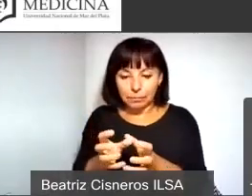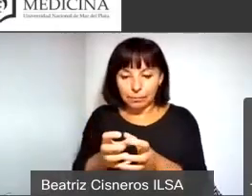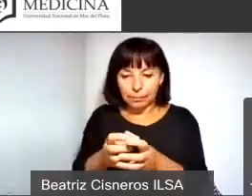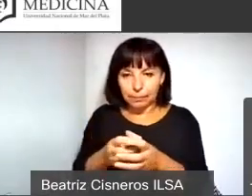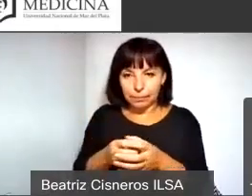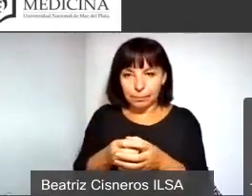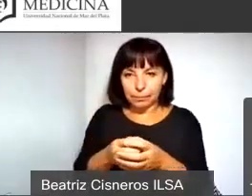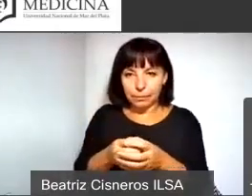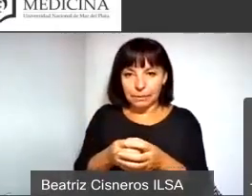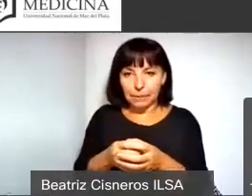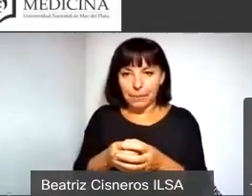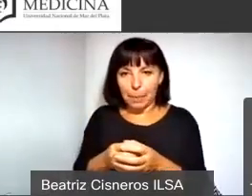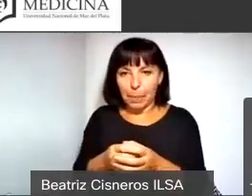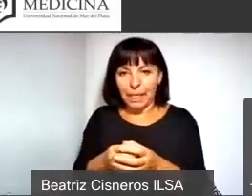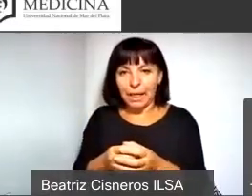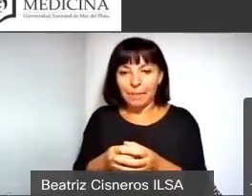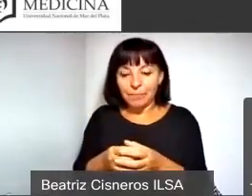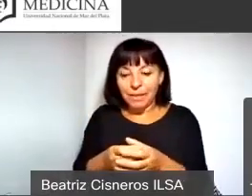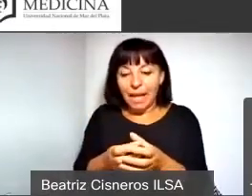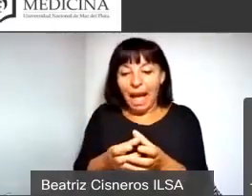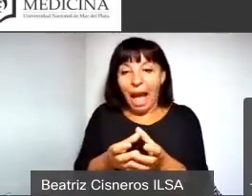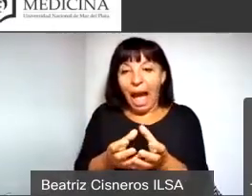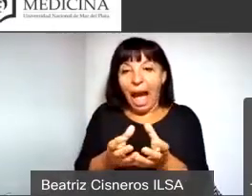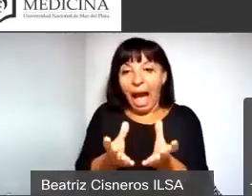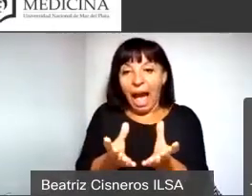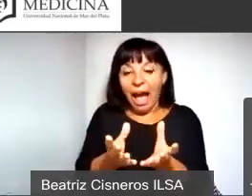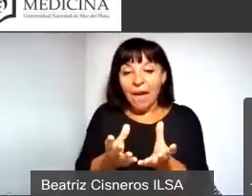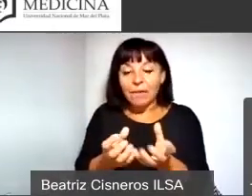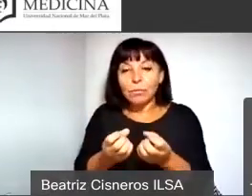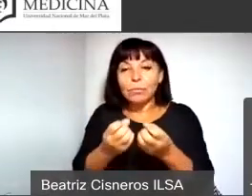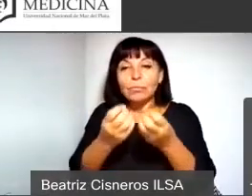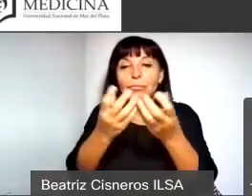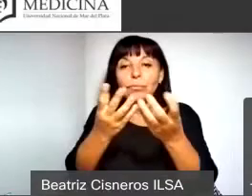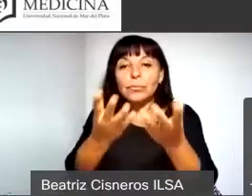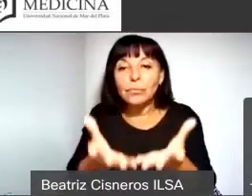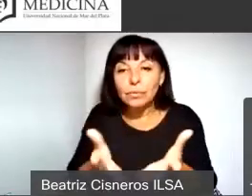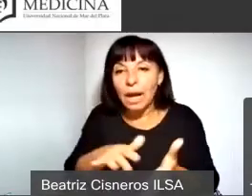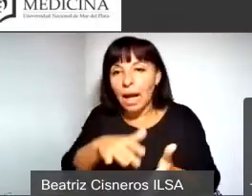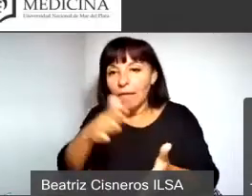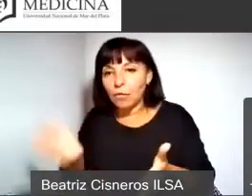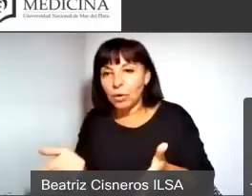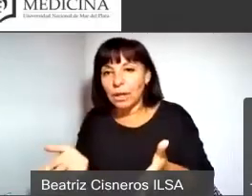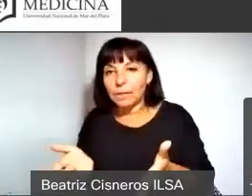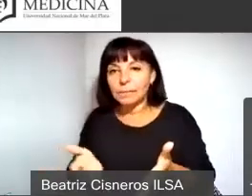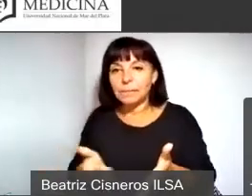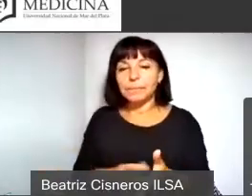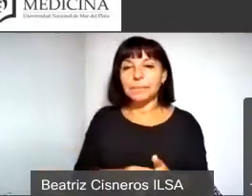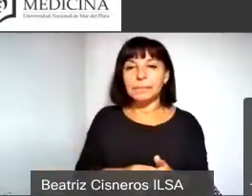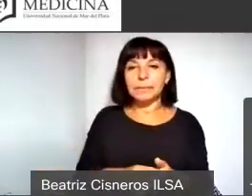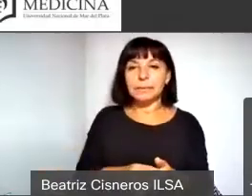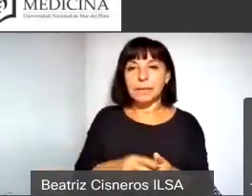a volcar el contenido, va a abrirse a permitir volcar ese contenido hacia el exterior, que es lo que está ocurriendo acá. Acá la vesícula